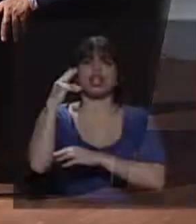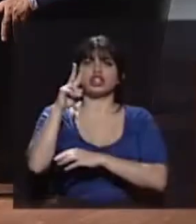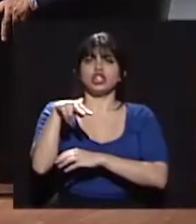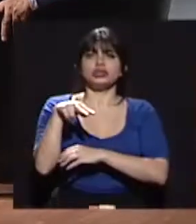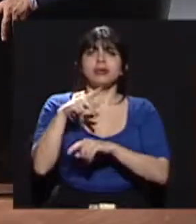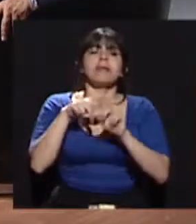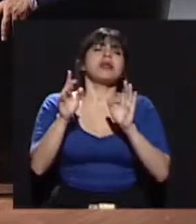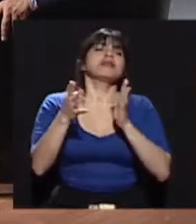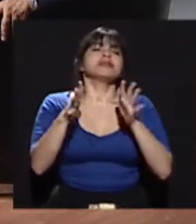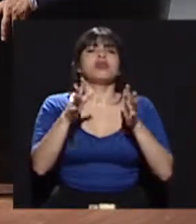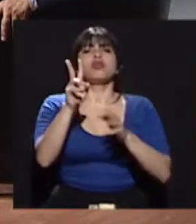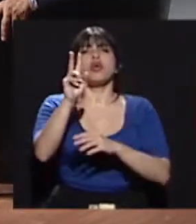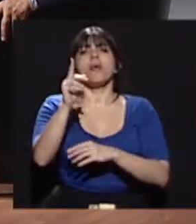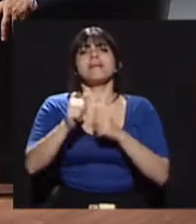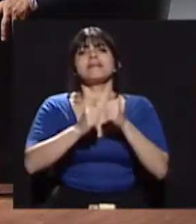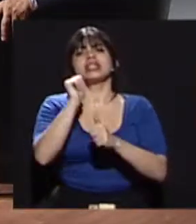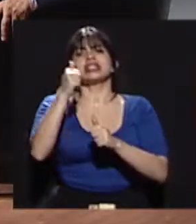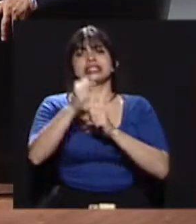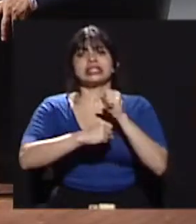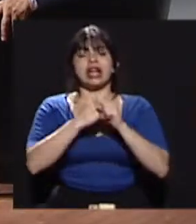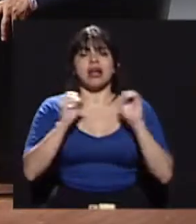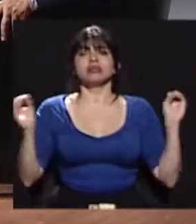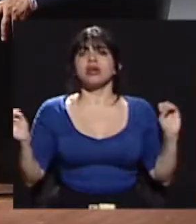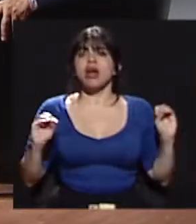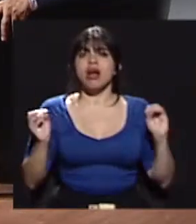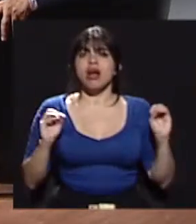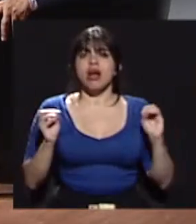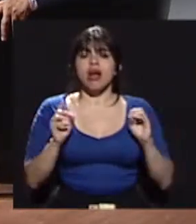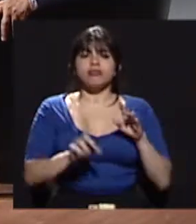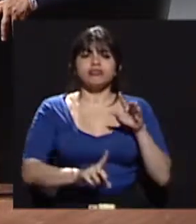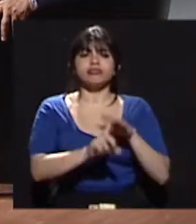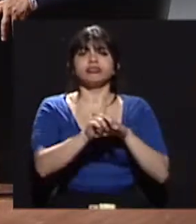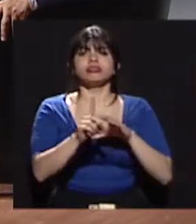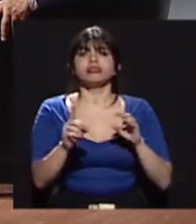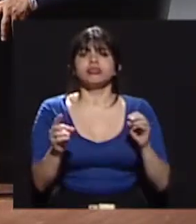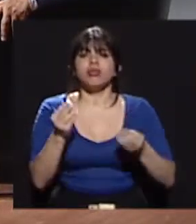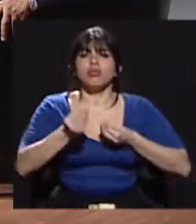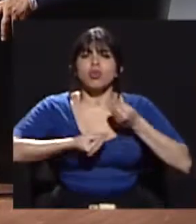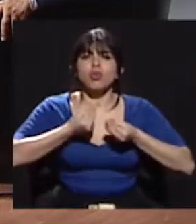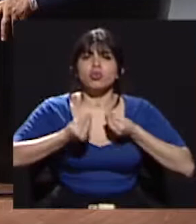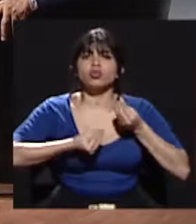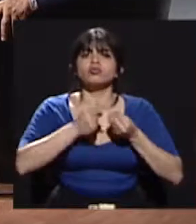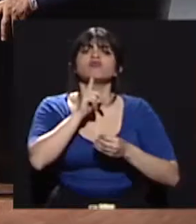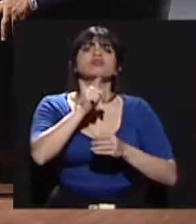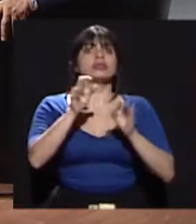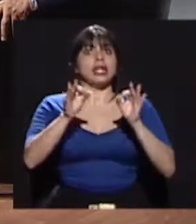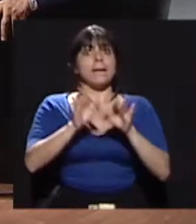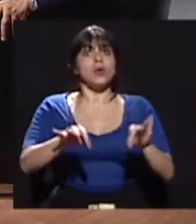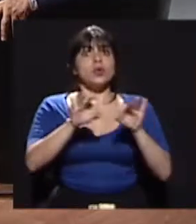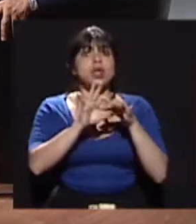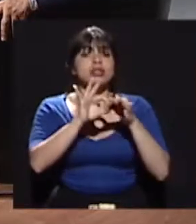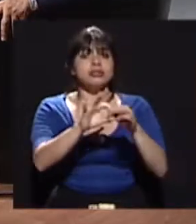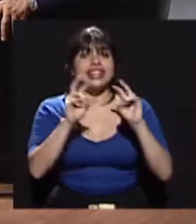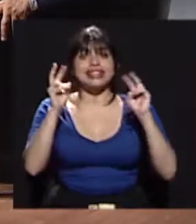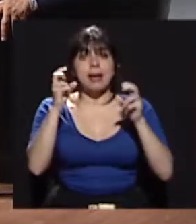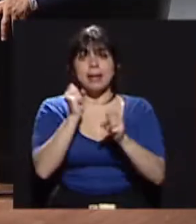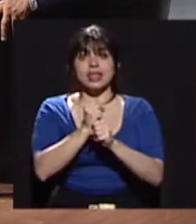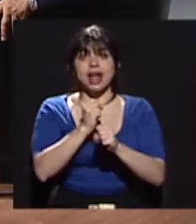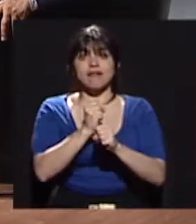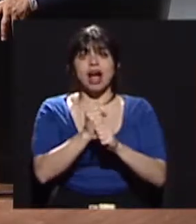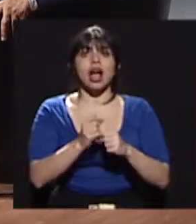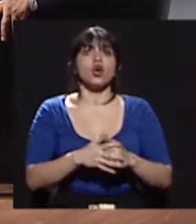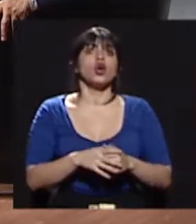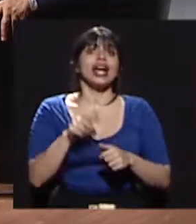teníamos más de una década de que no se produjeran verdaderas decisiones importantes respecto a temas laborales